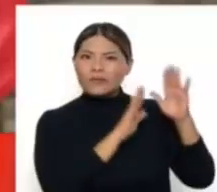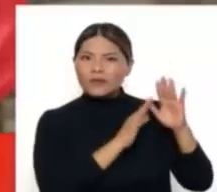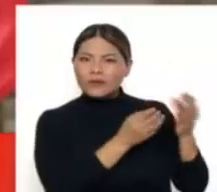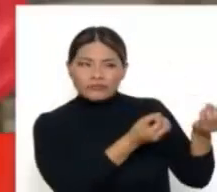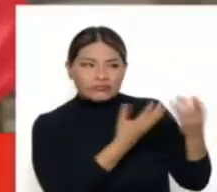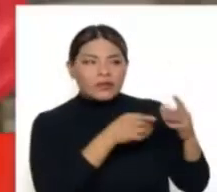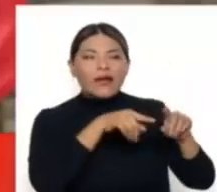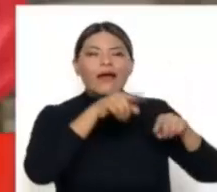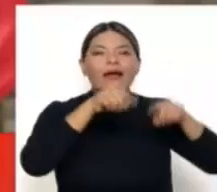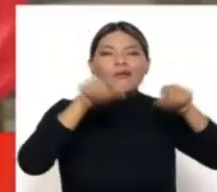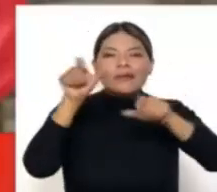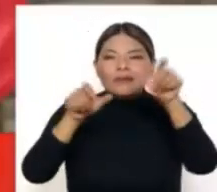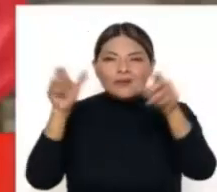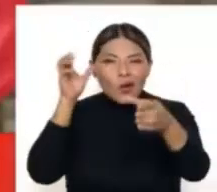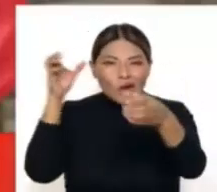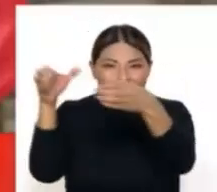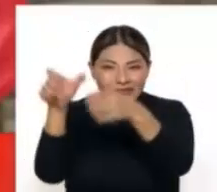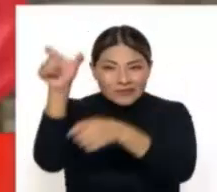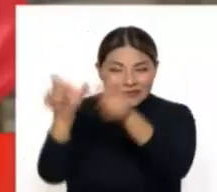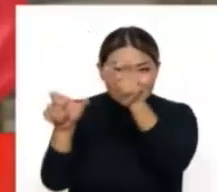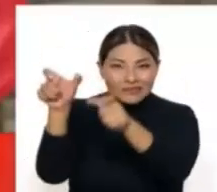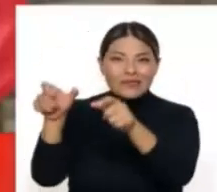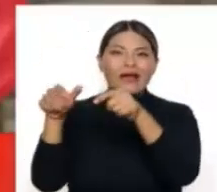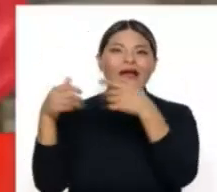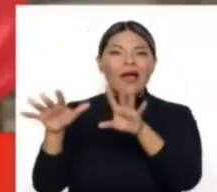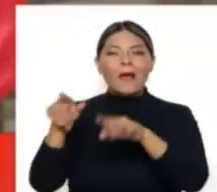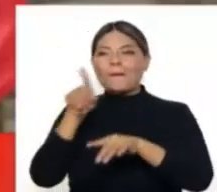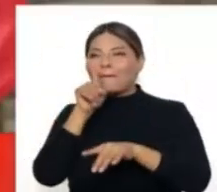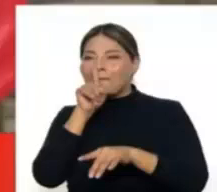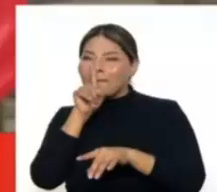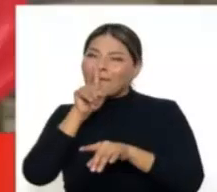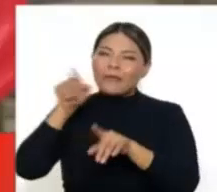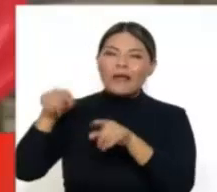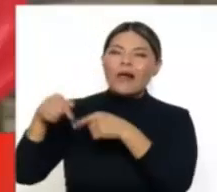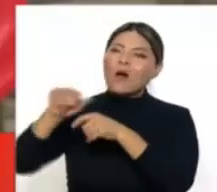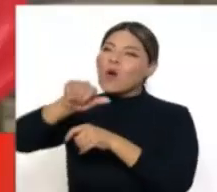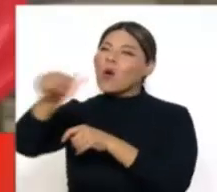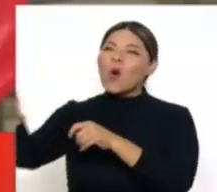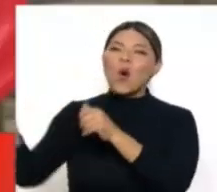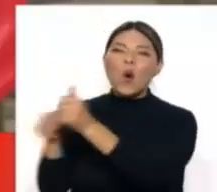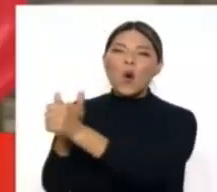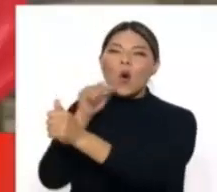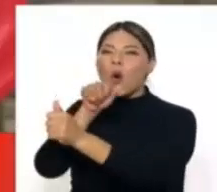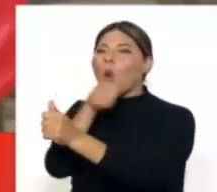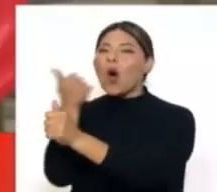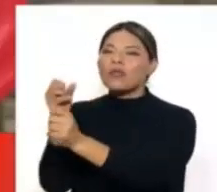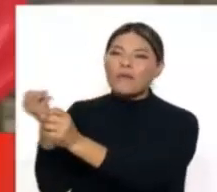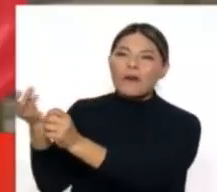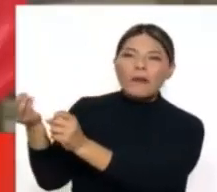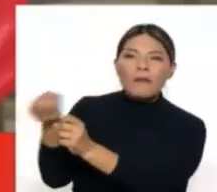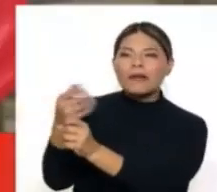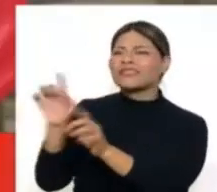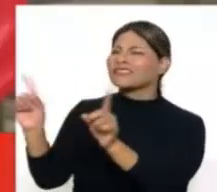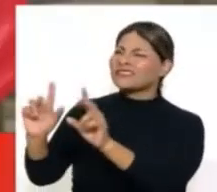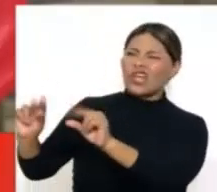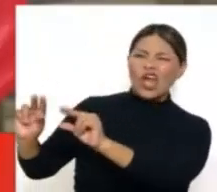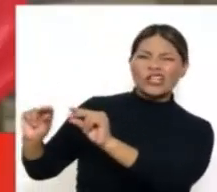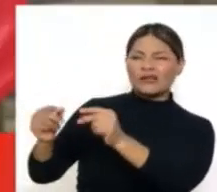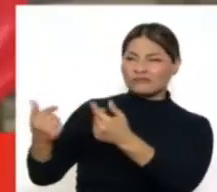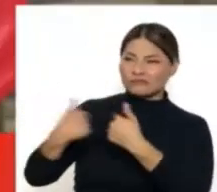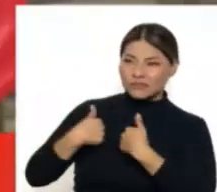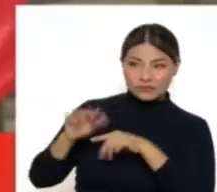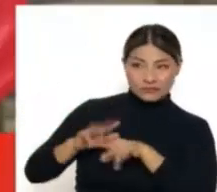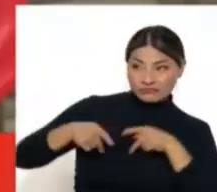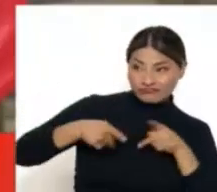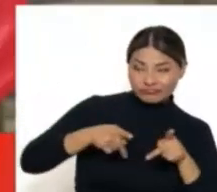que algunos de los congresistas estarían siendo influenciados para votar en contra de la